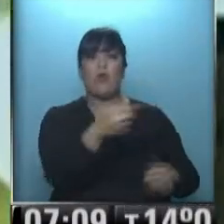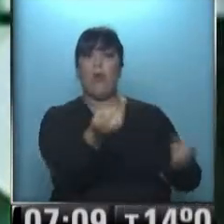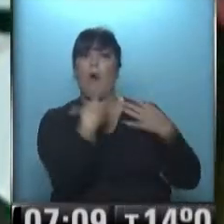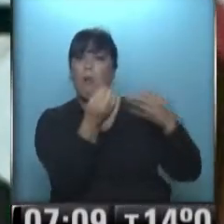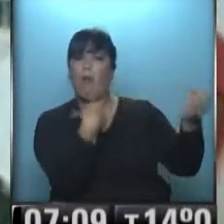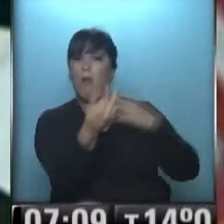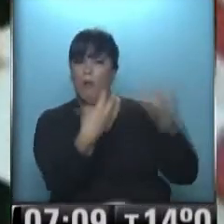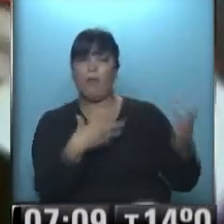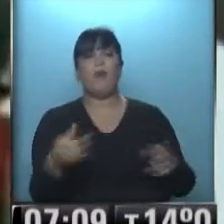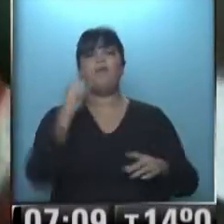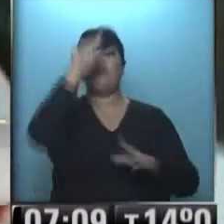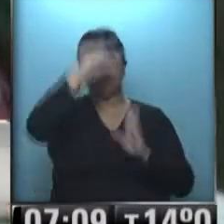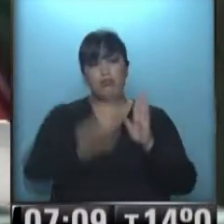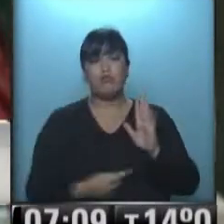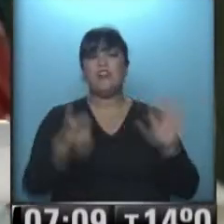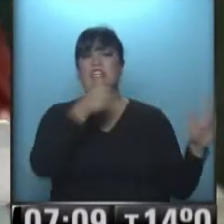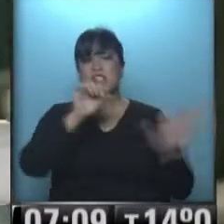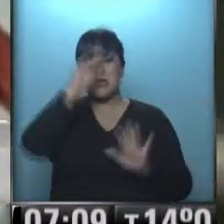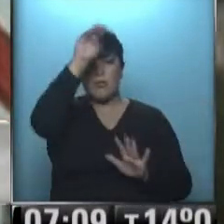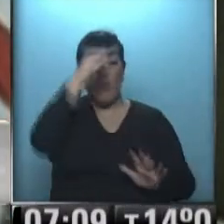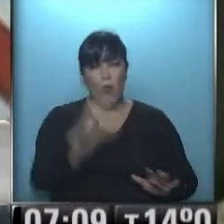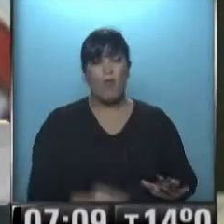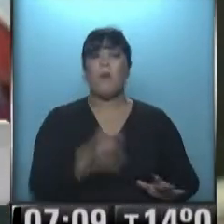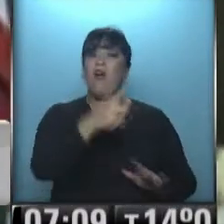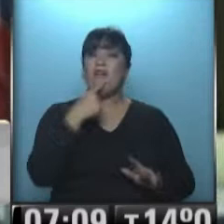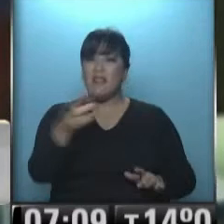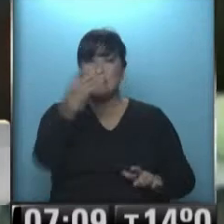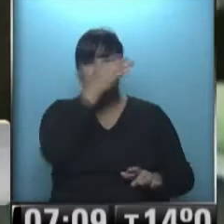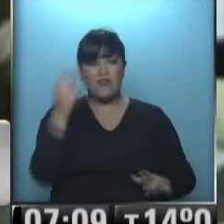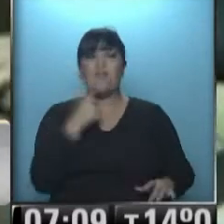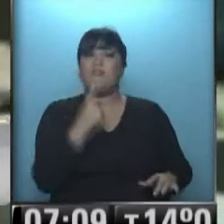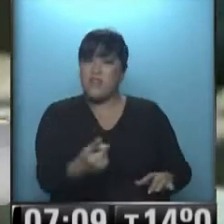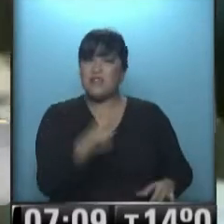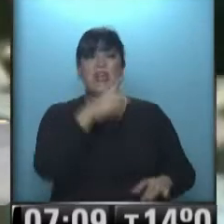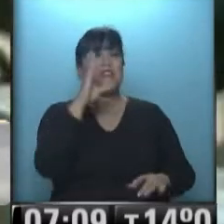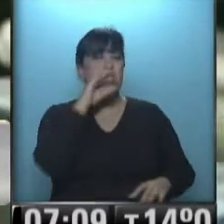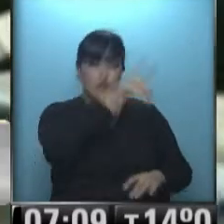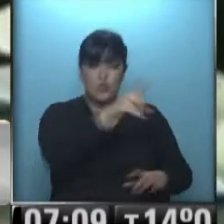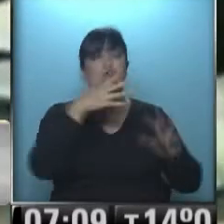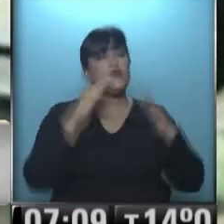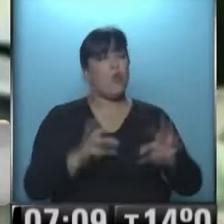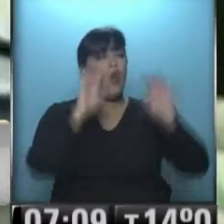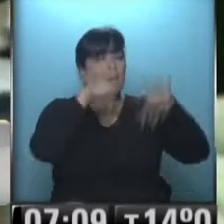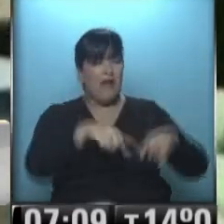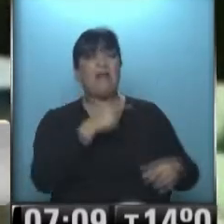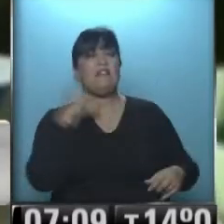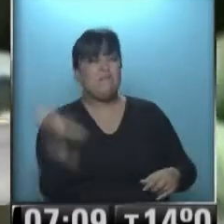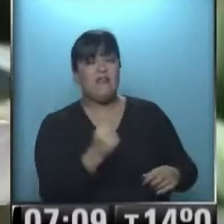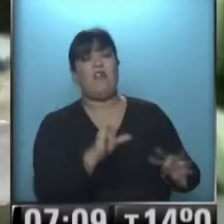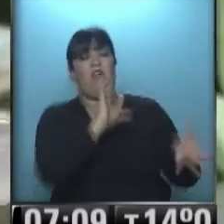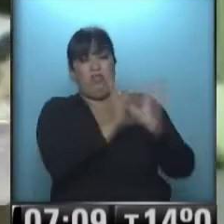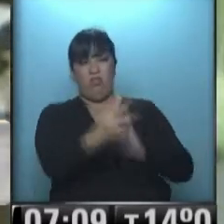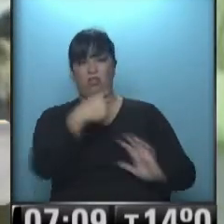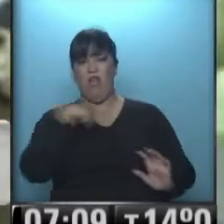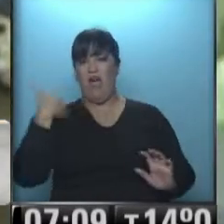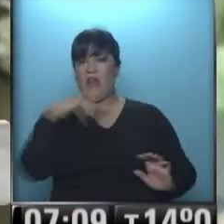las informaciones que compartió y asegura que es Estados Unidos el que está detrás de este plan para desestabilizar al